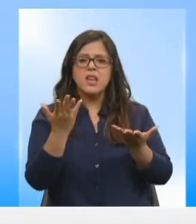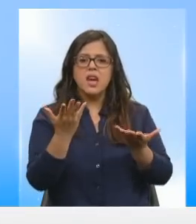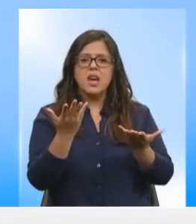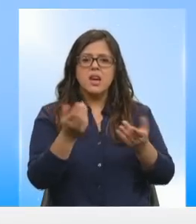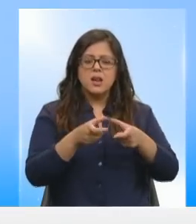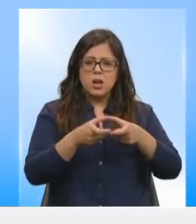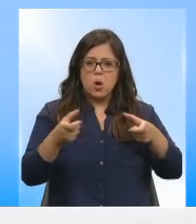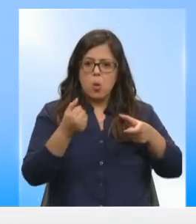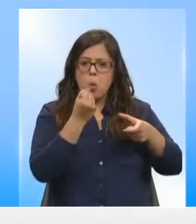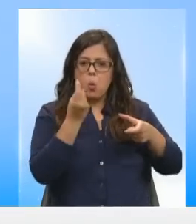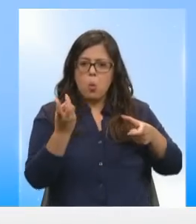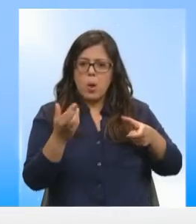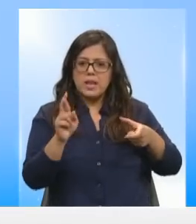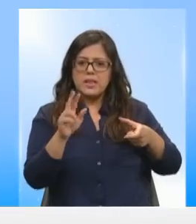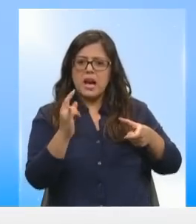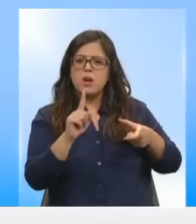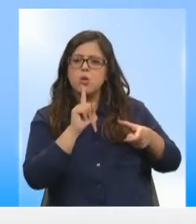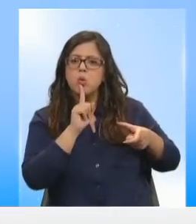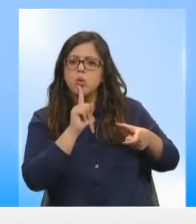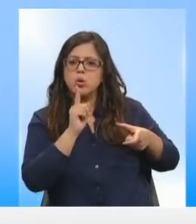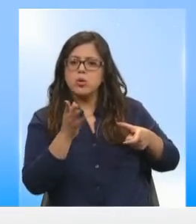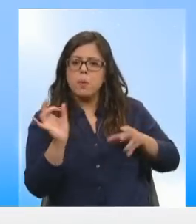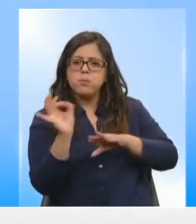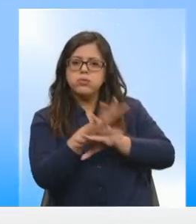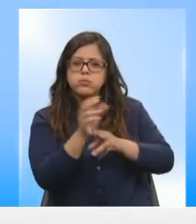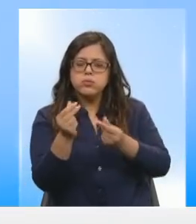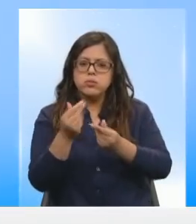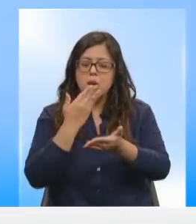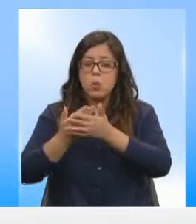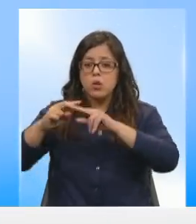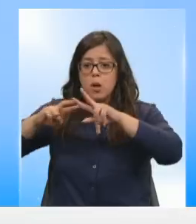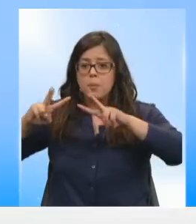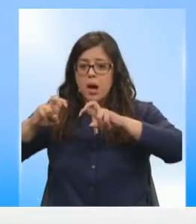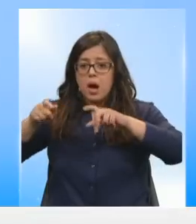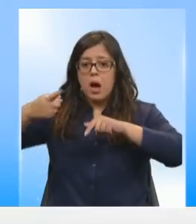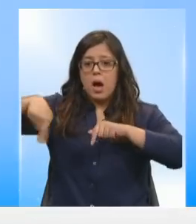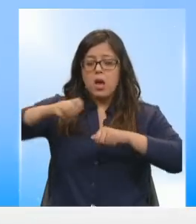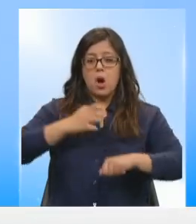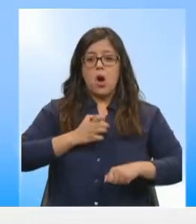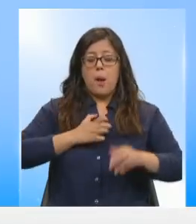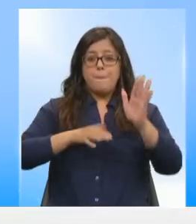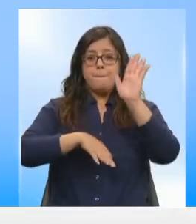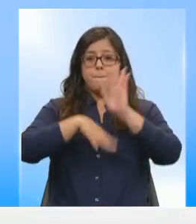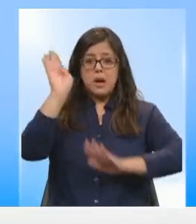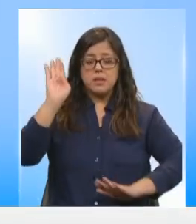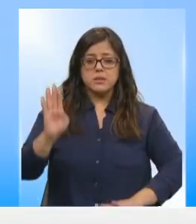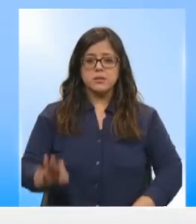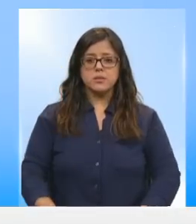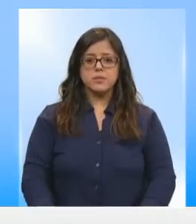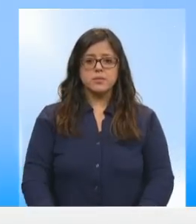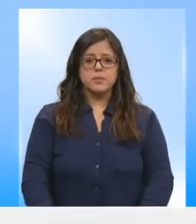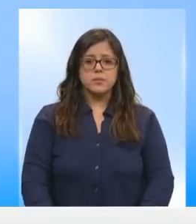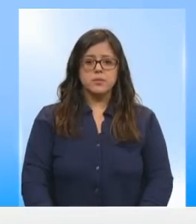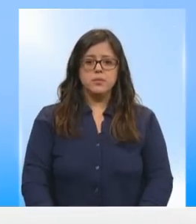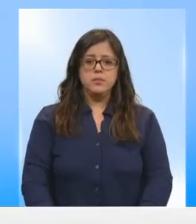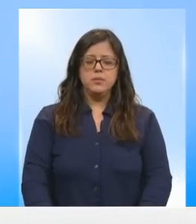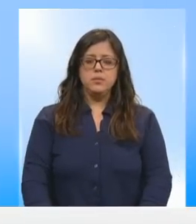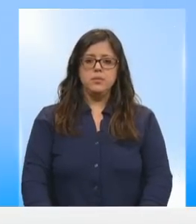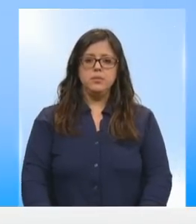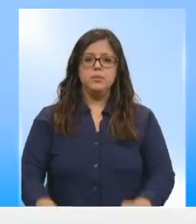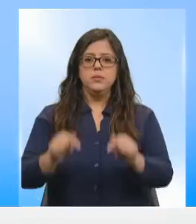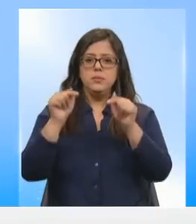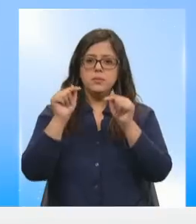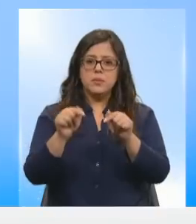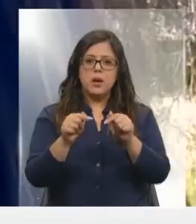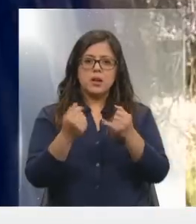cuenta RUT en la que había que hacer el depósito. Cuando averiguaron, se asustaron aún más. Y claramente le empecé a